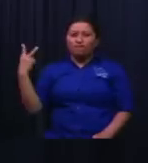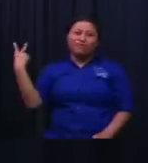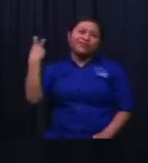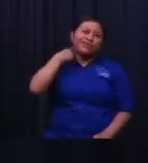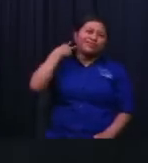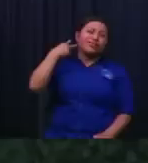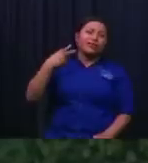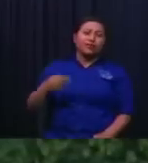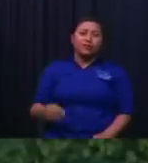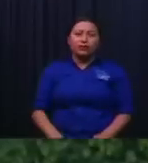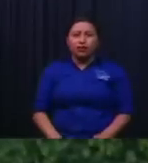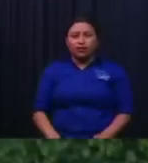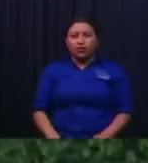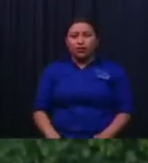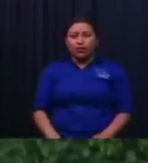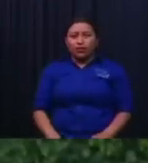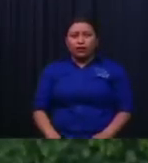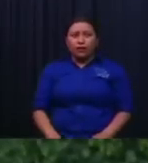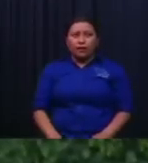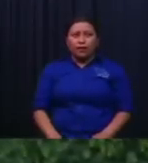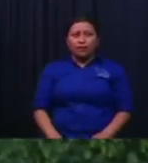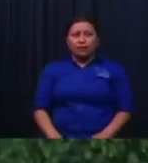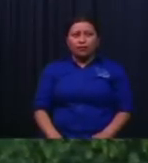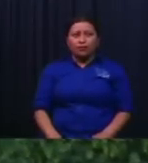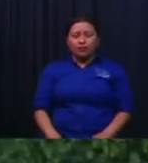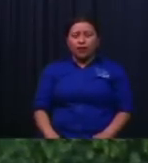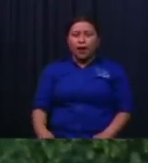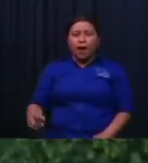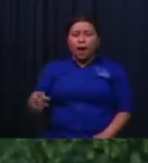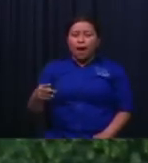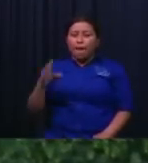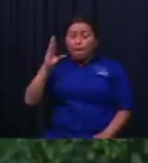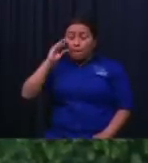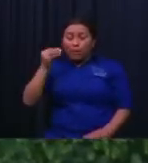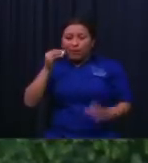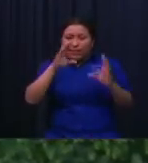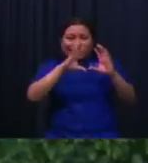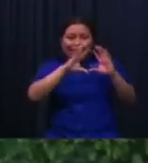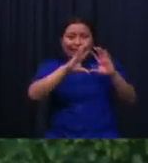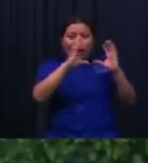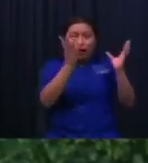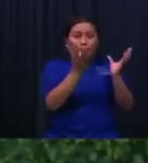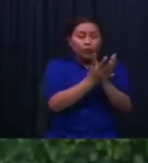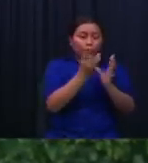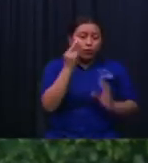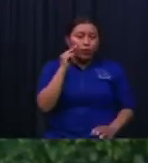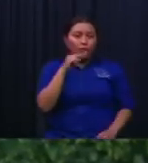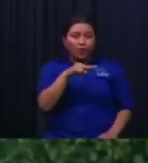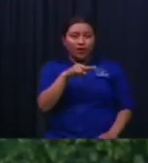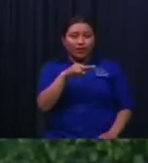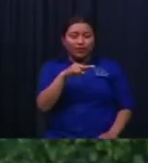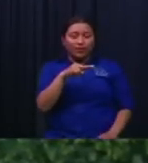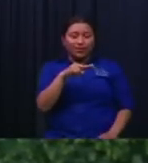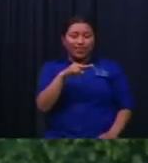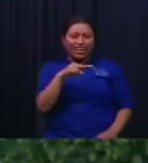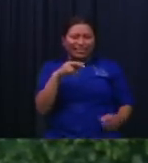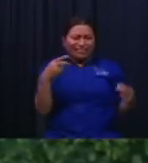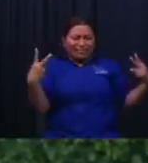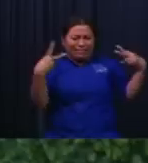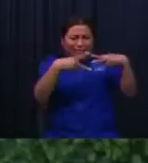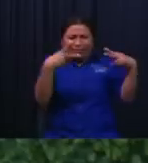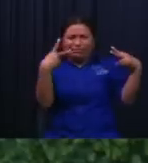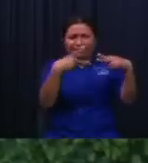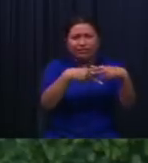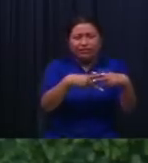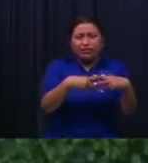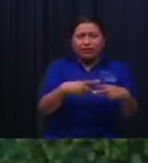psicológico, porque ven el mundo de otra manera, como si fuera una lucha entre ellos y el mundo, lo